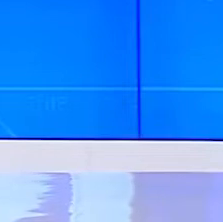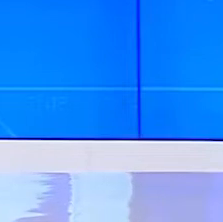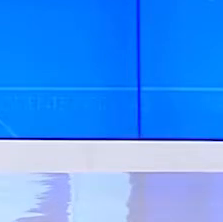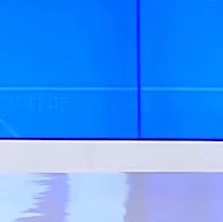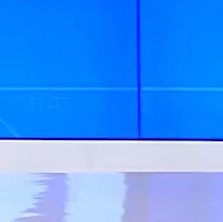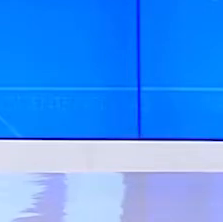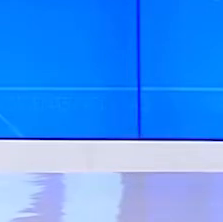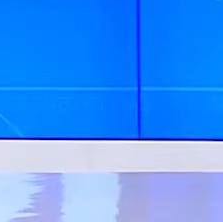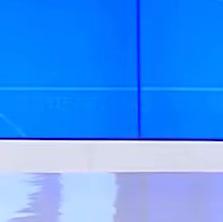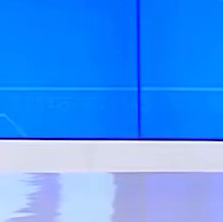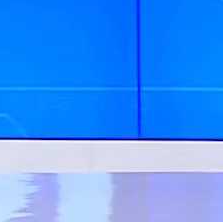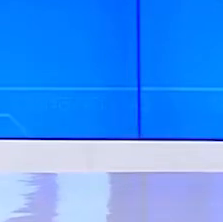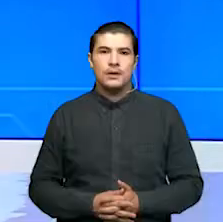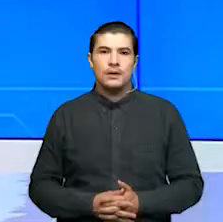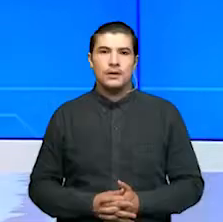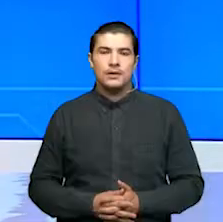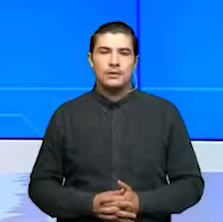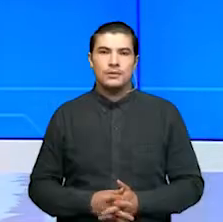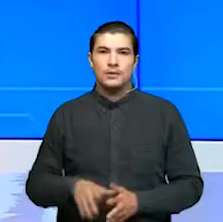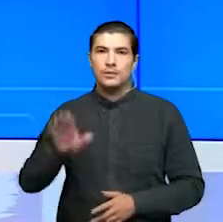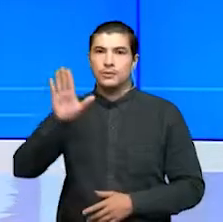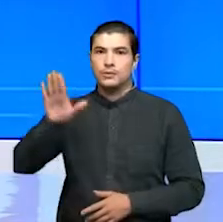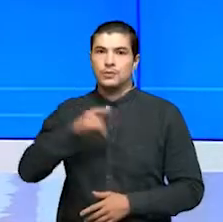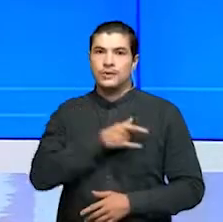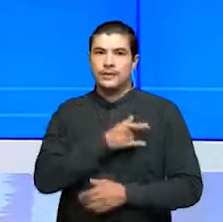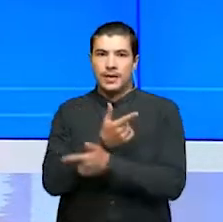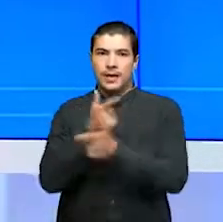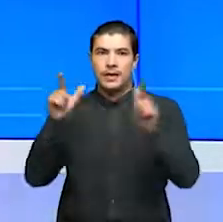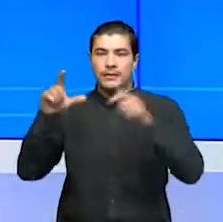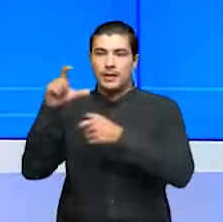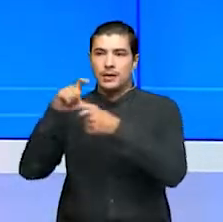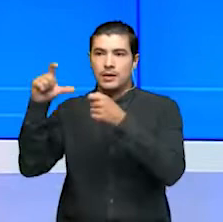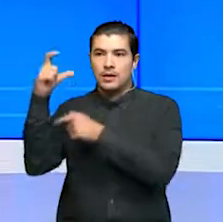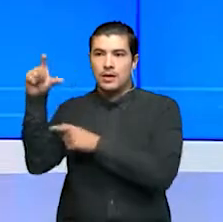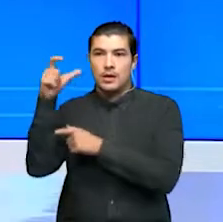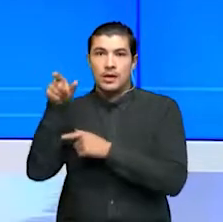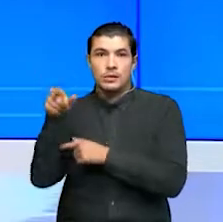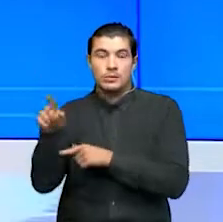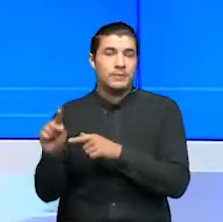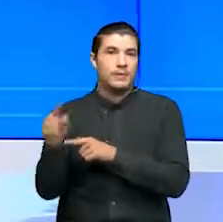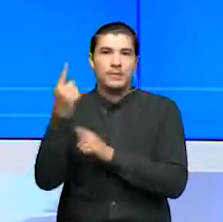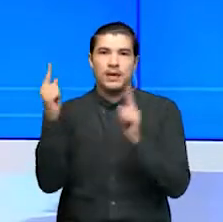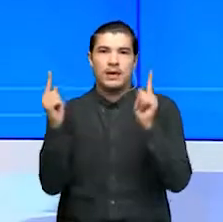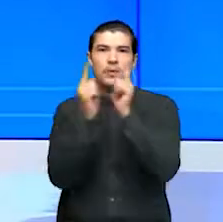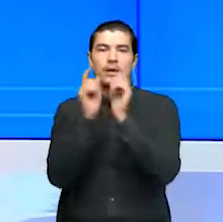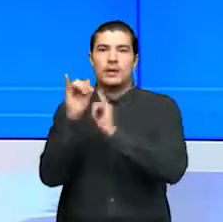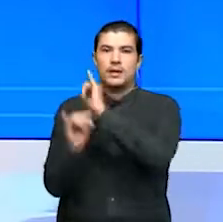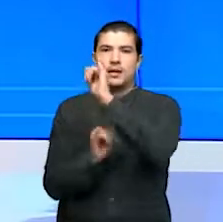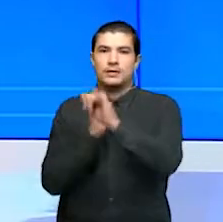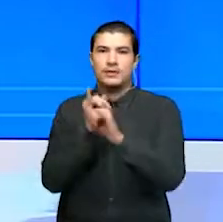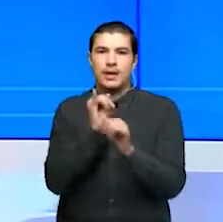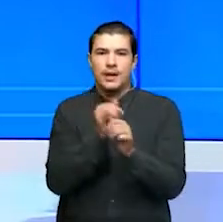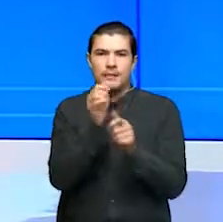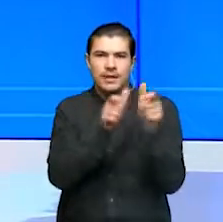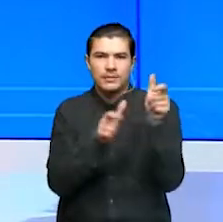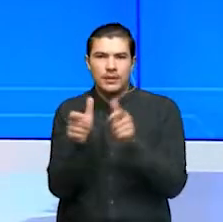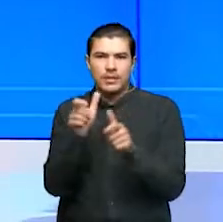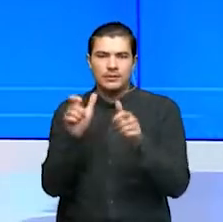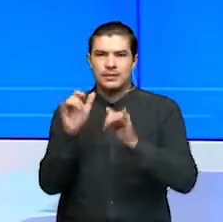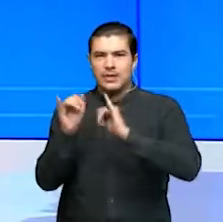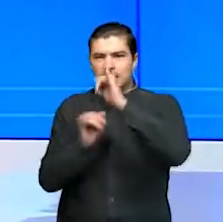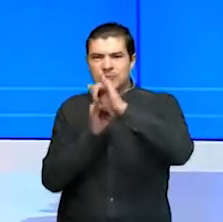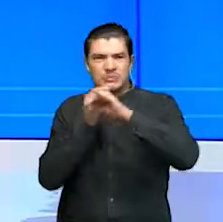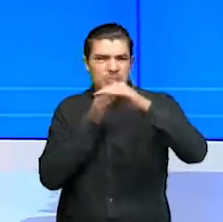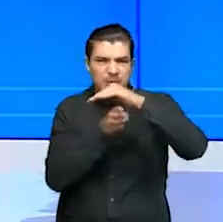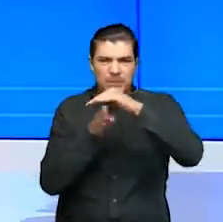Y en otras noticias les contamos que la Universidad Libre de Cúcuta se lleva a cabo el primer encuentro internacional de migraciones. Pilar Velázquez nos cuenta qué se